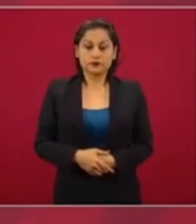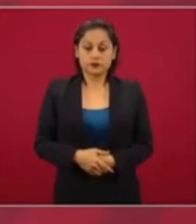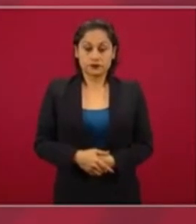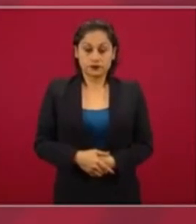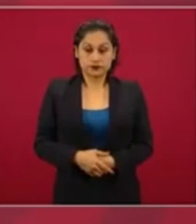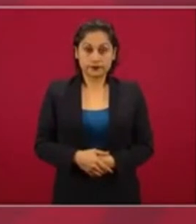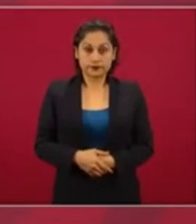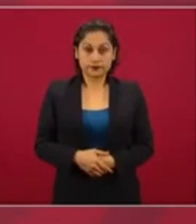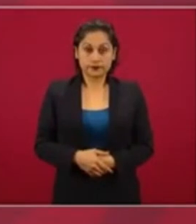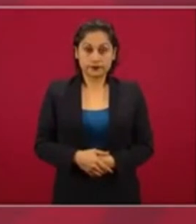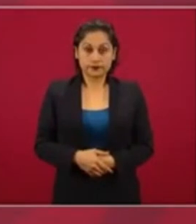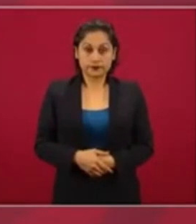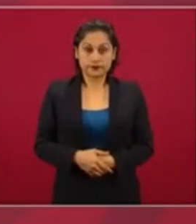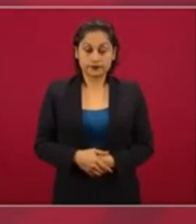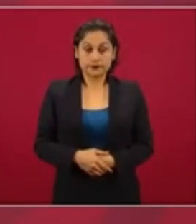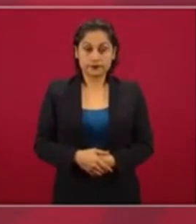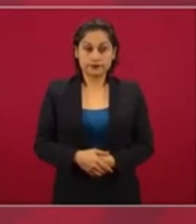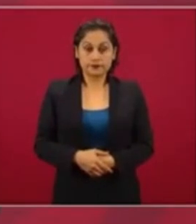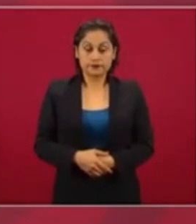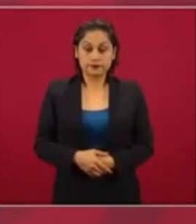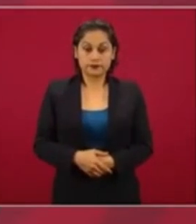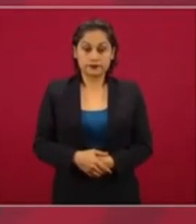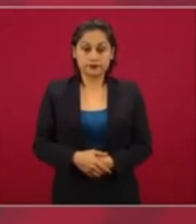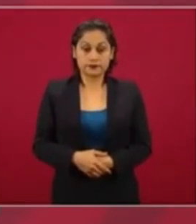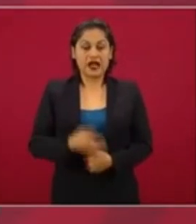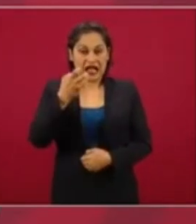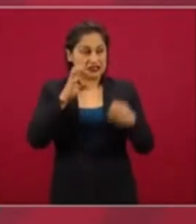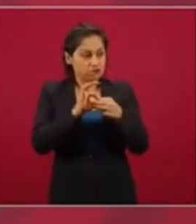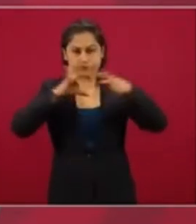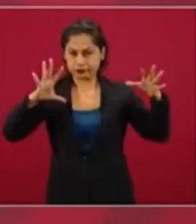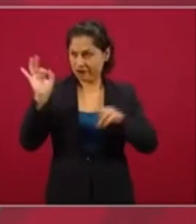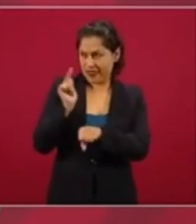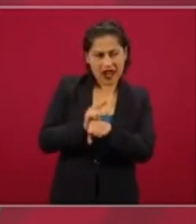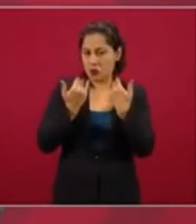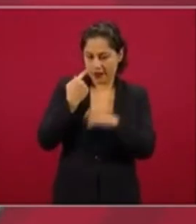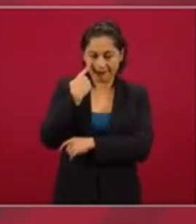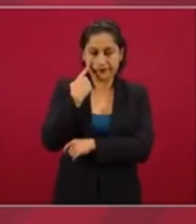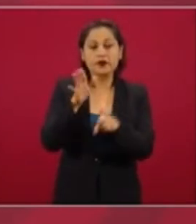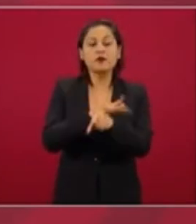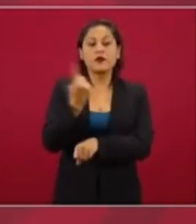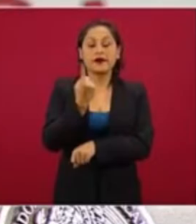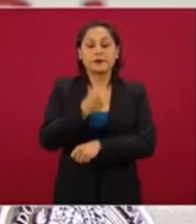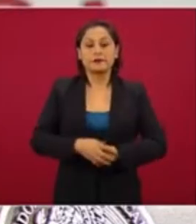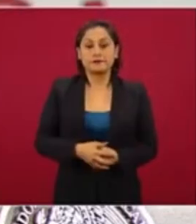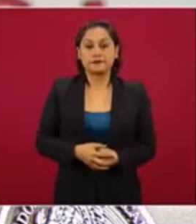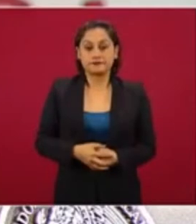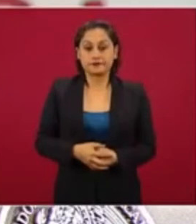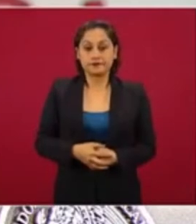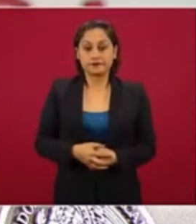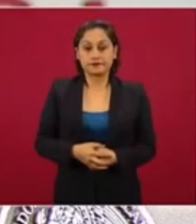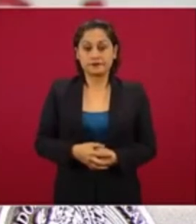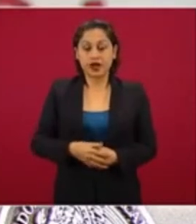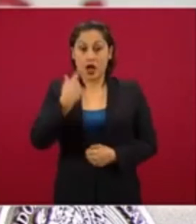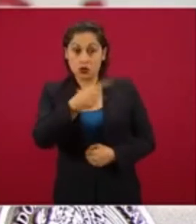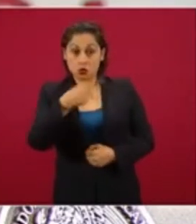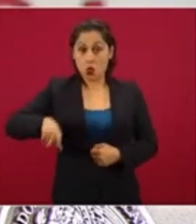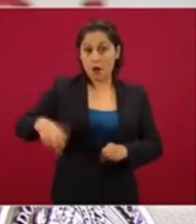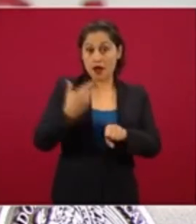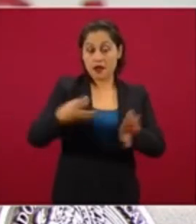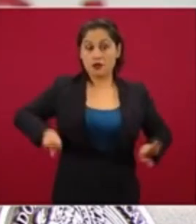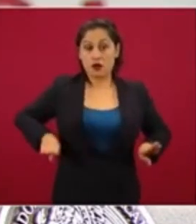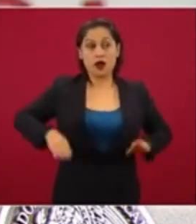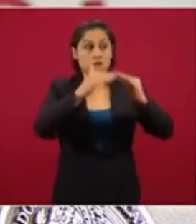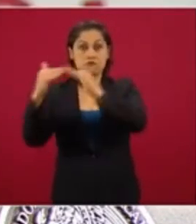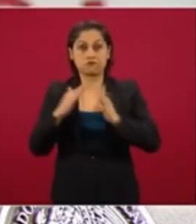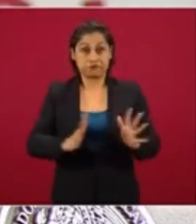ninguna posibilidad de que se rompa el pacto federal. Primero porque si tienen vocación democrática,